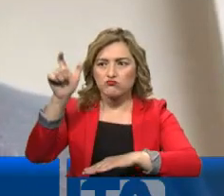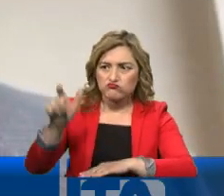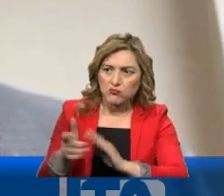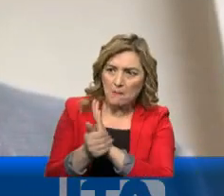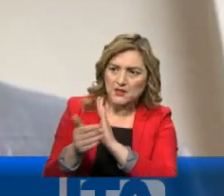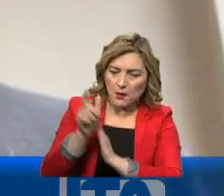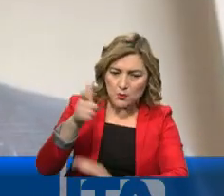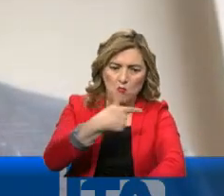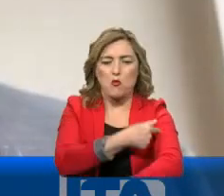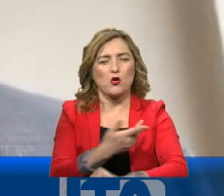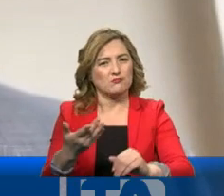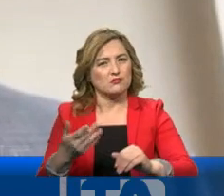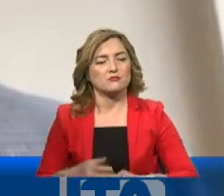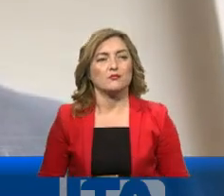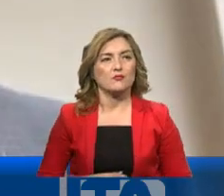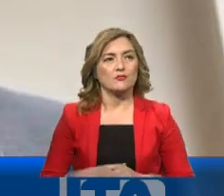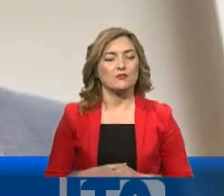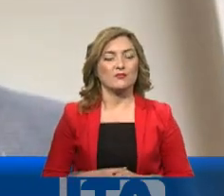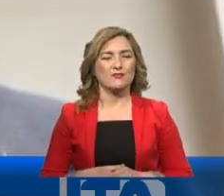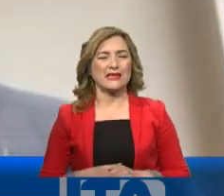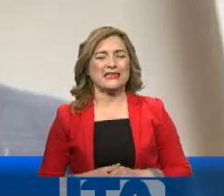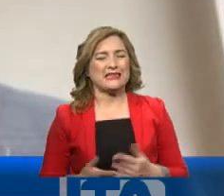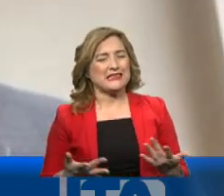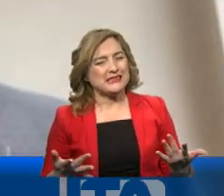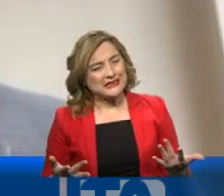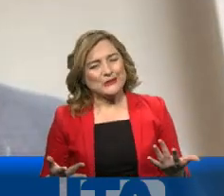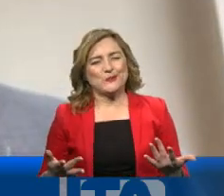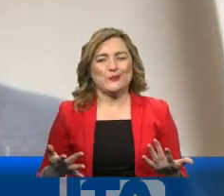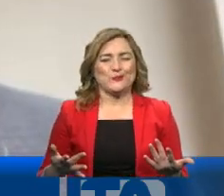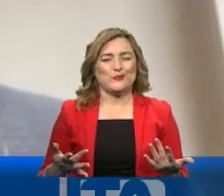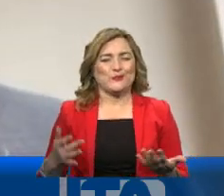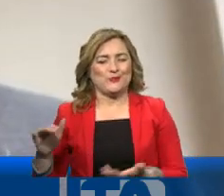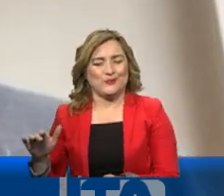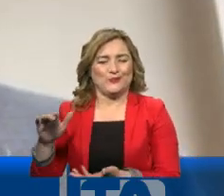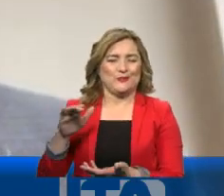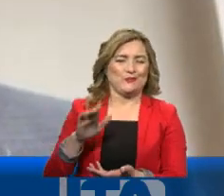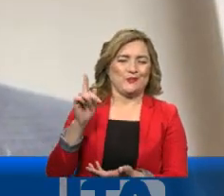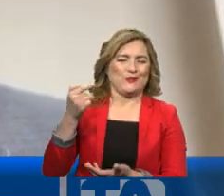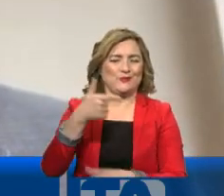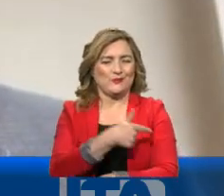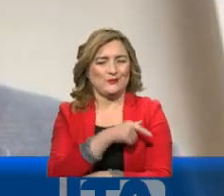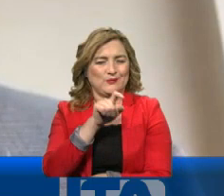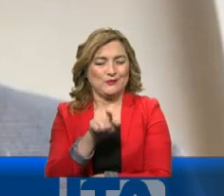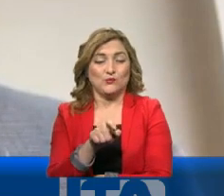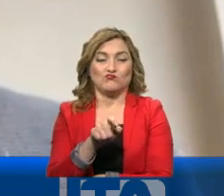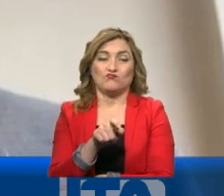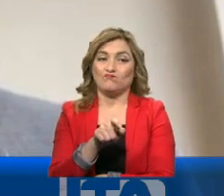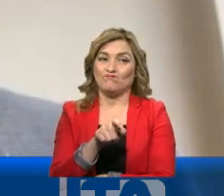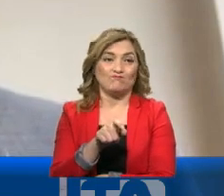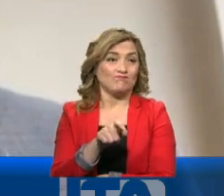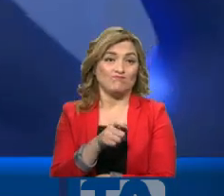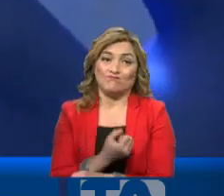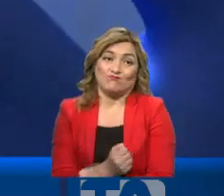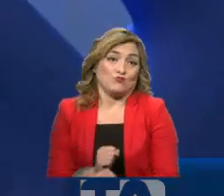Desafortunadamente, y no es el caso solo de Ecuador, recibir los millones de vacunas que se necesitan es